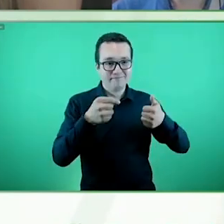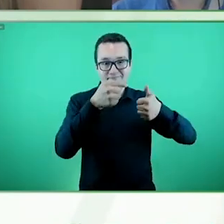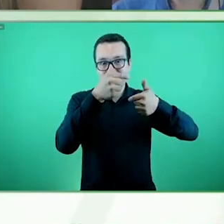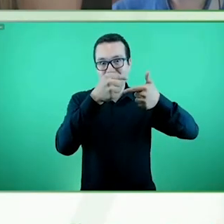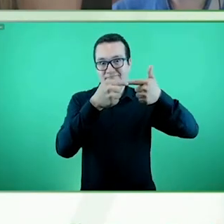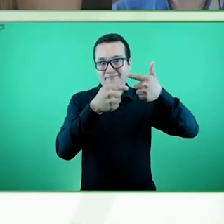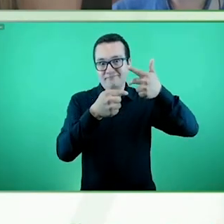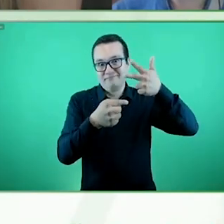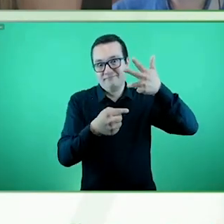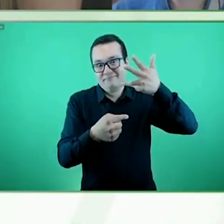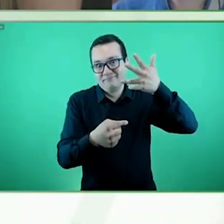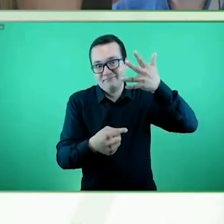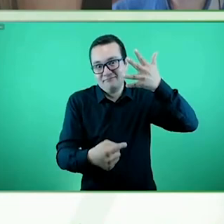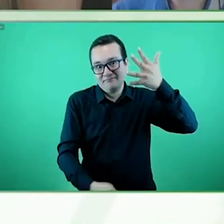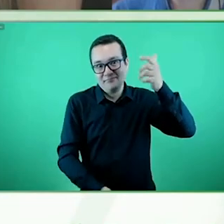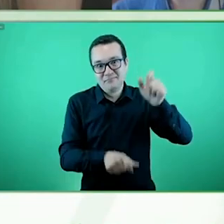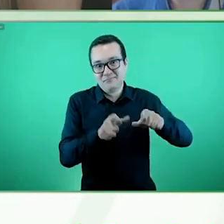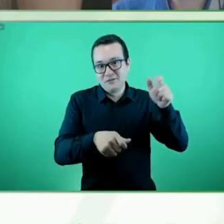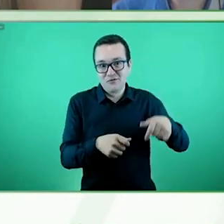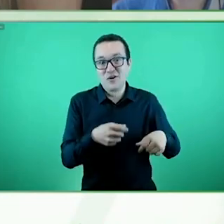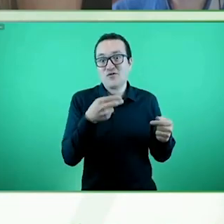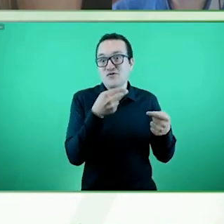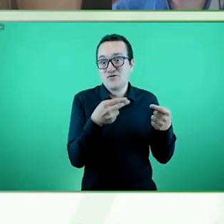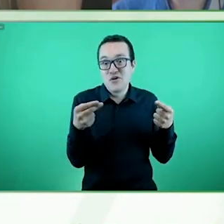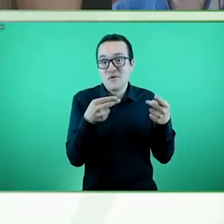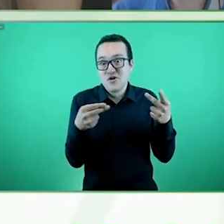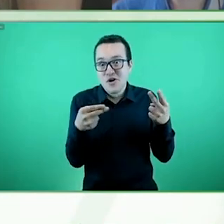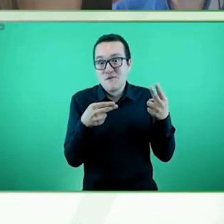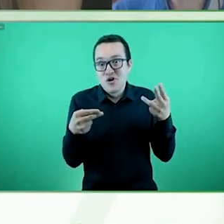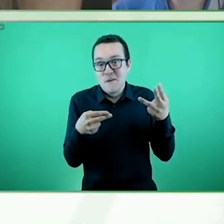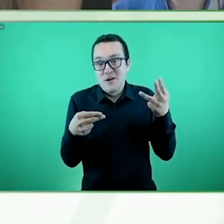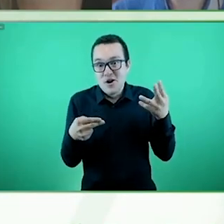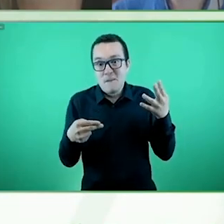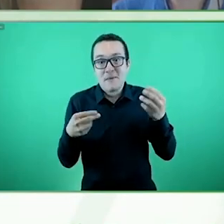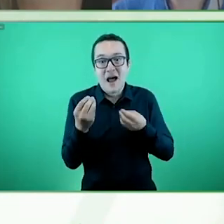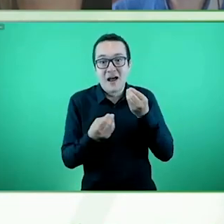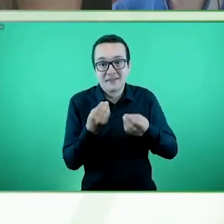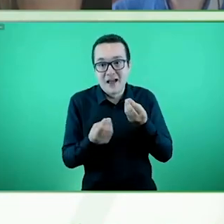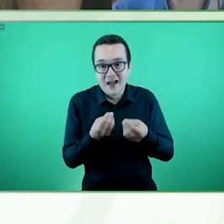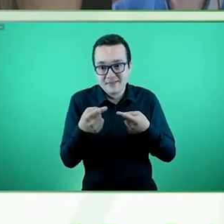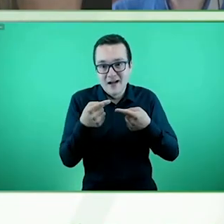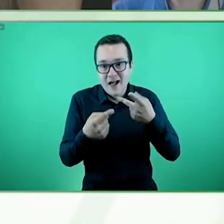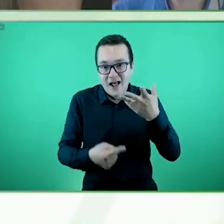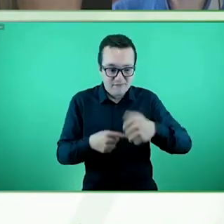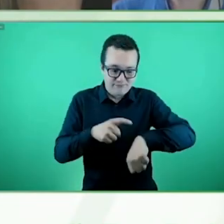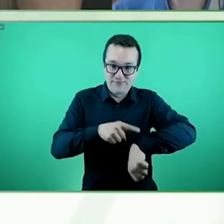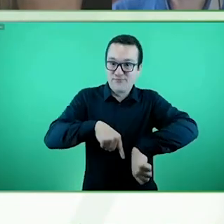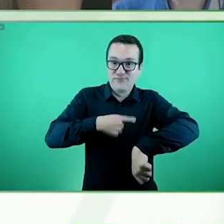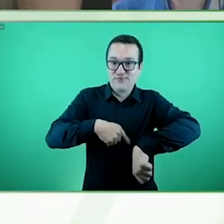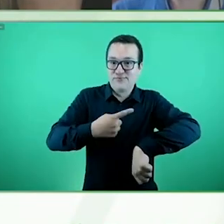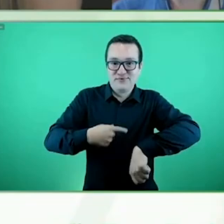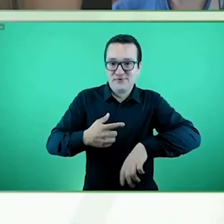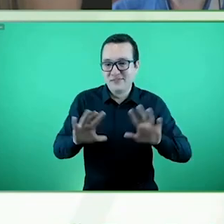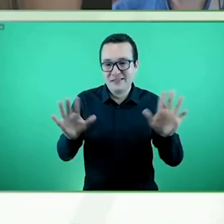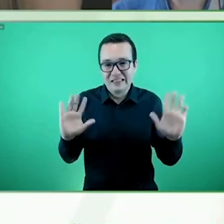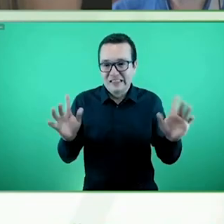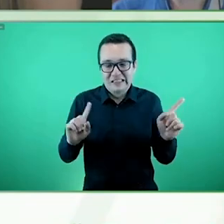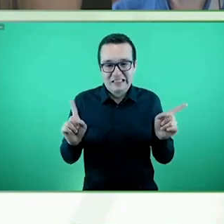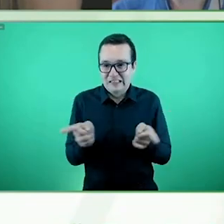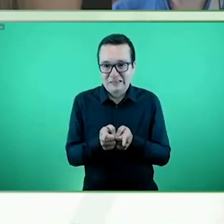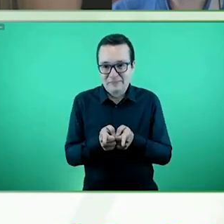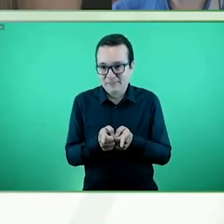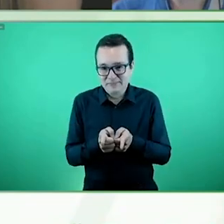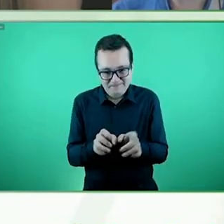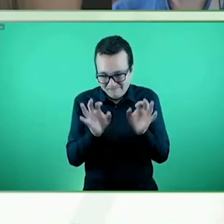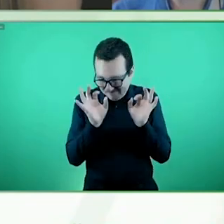me pusiera a nombrar todos los títulos de cada una de las personas que aquí me acompañan, podríamos estar hasta mañana. La verdad es que es un panel realmente muy